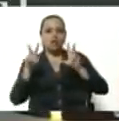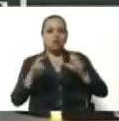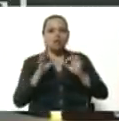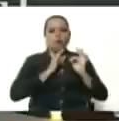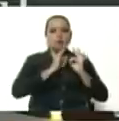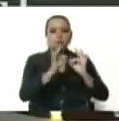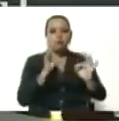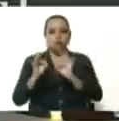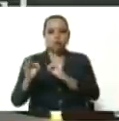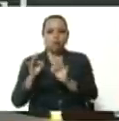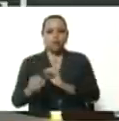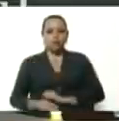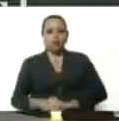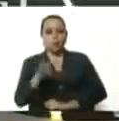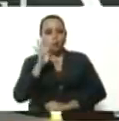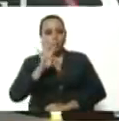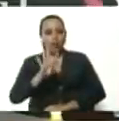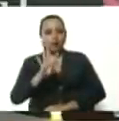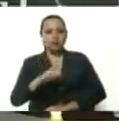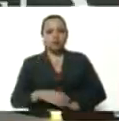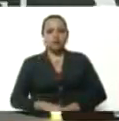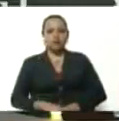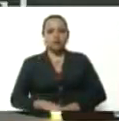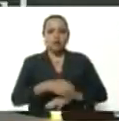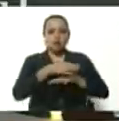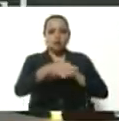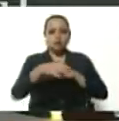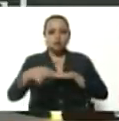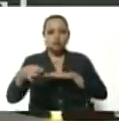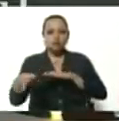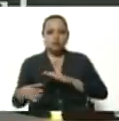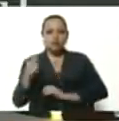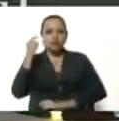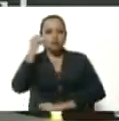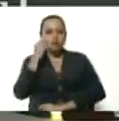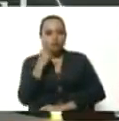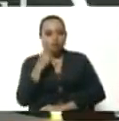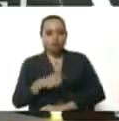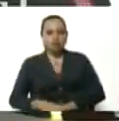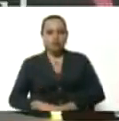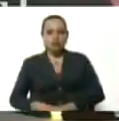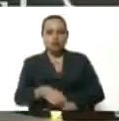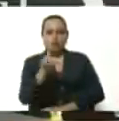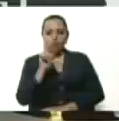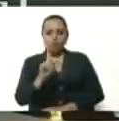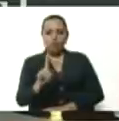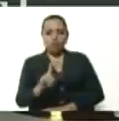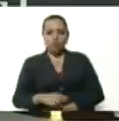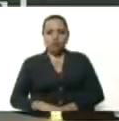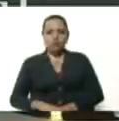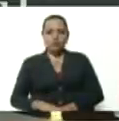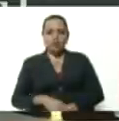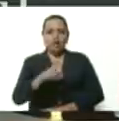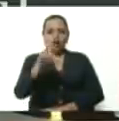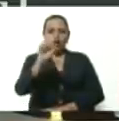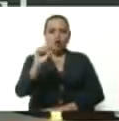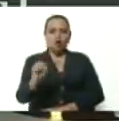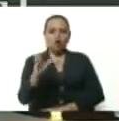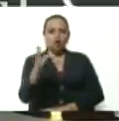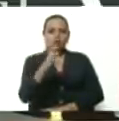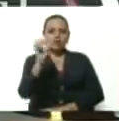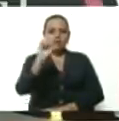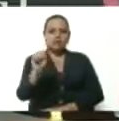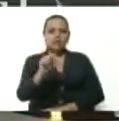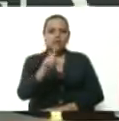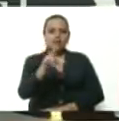casos. 4 en el municipio Sucre, 1 en Los Alias y 1